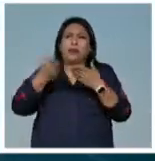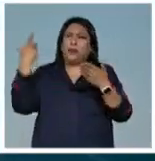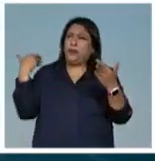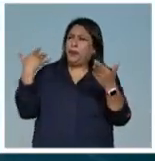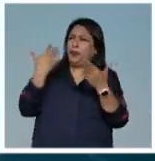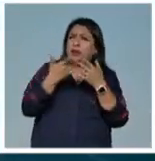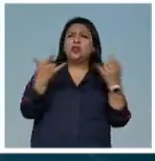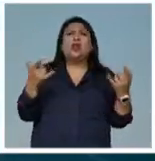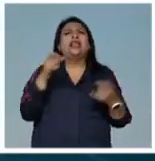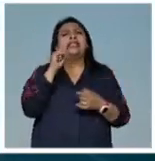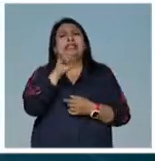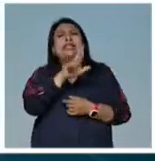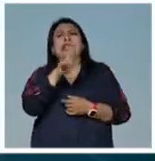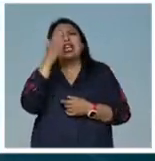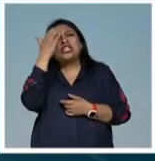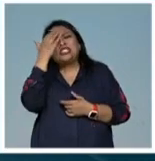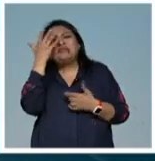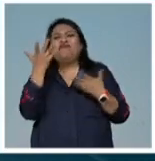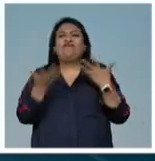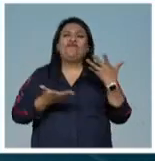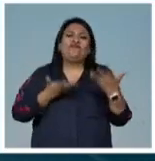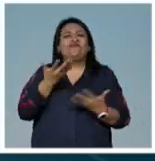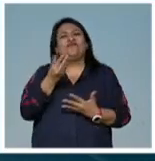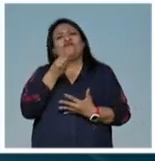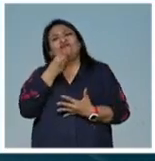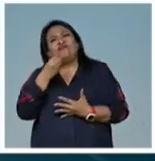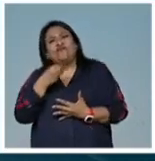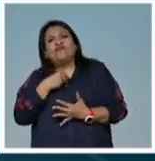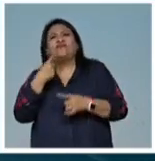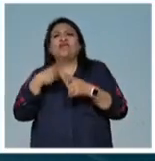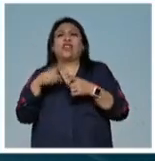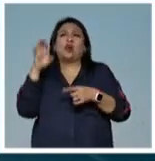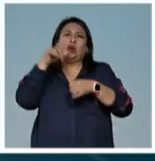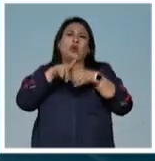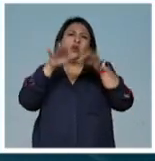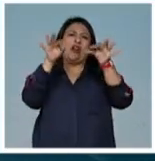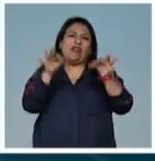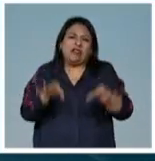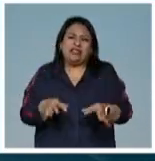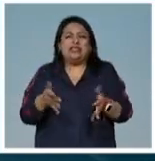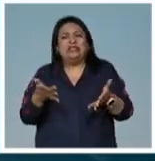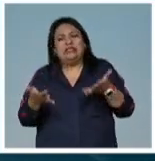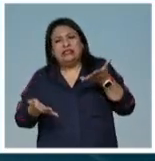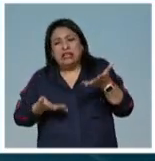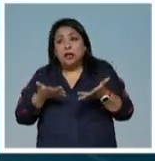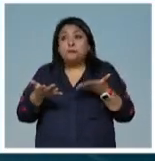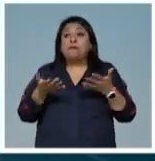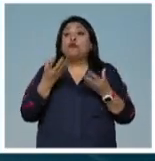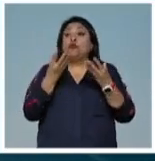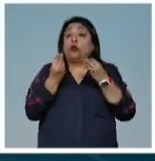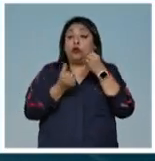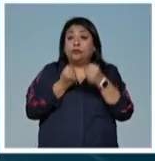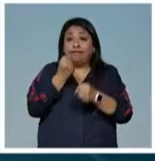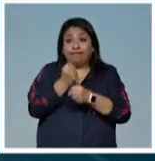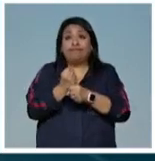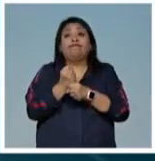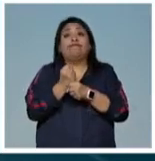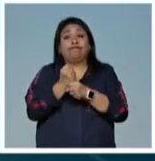personaje reconocido a regañadientes por la cultura oficial. Durante muchos